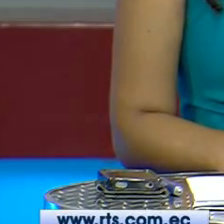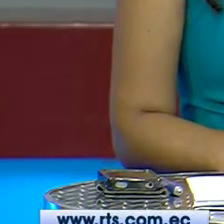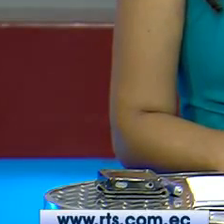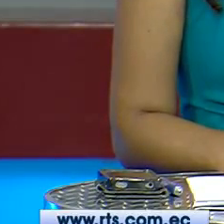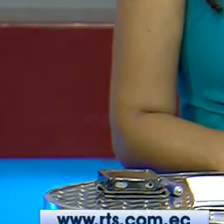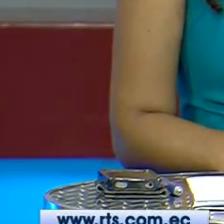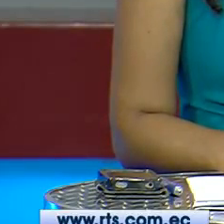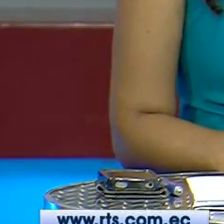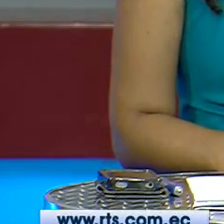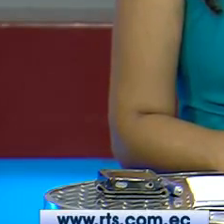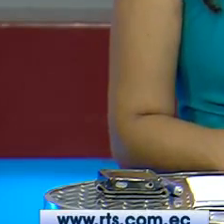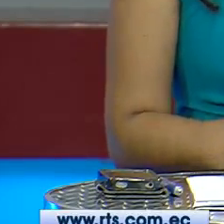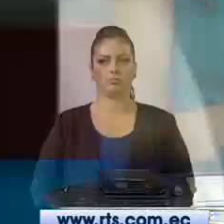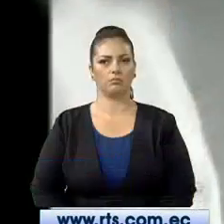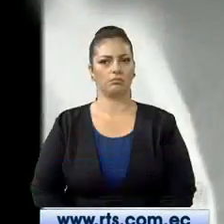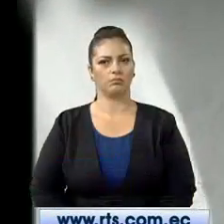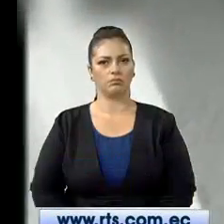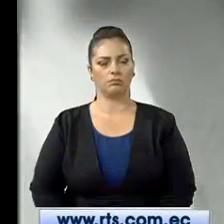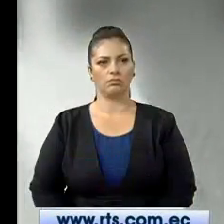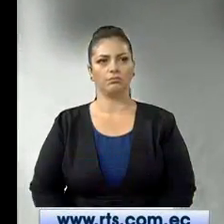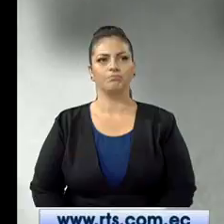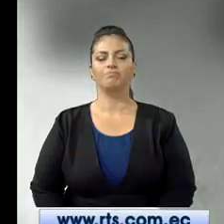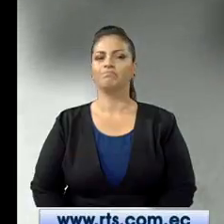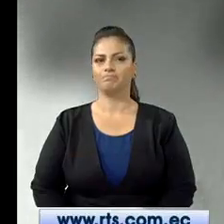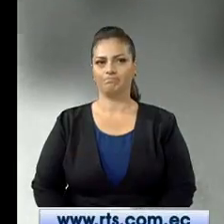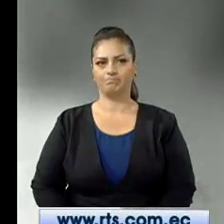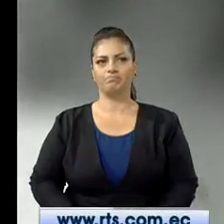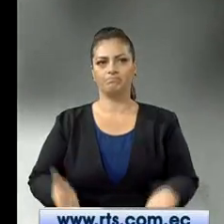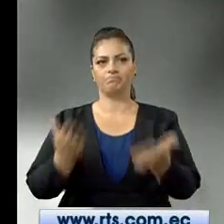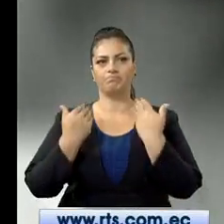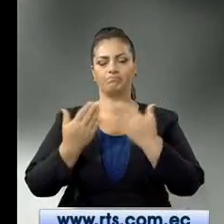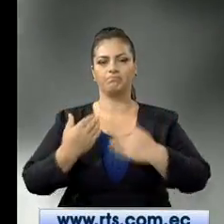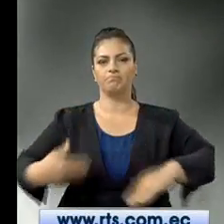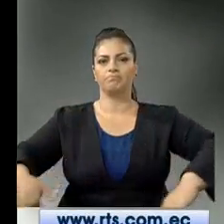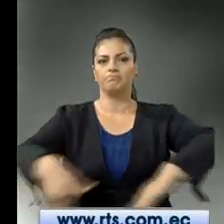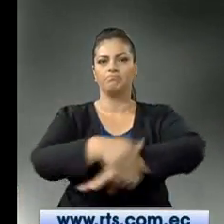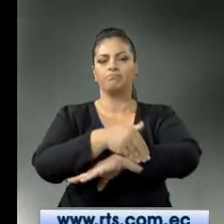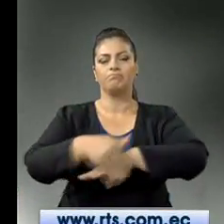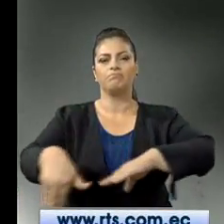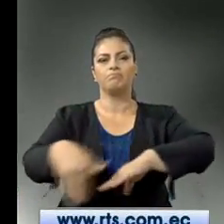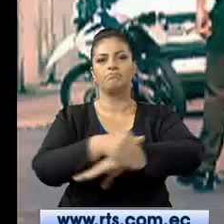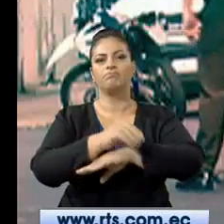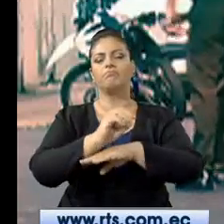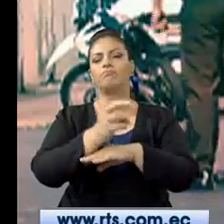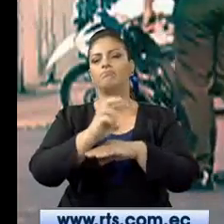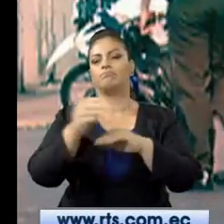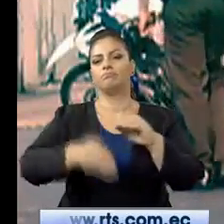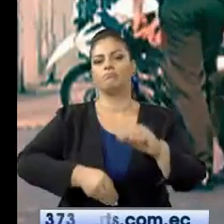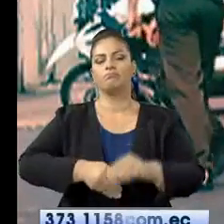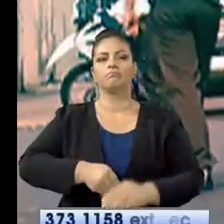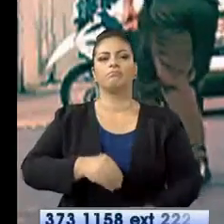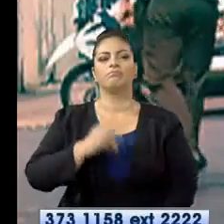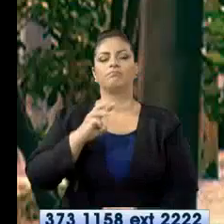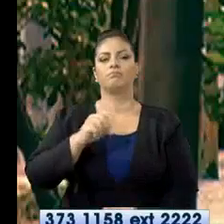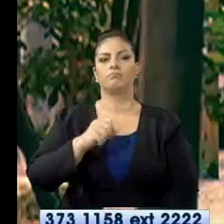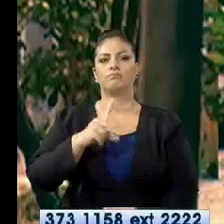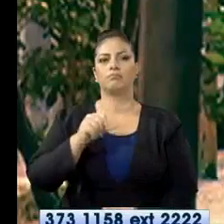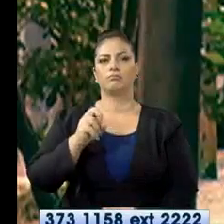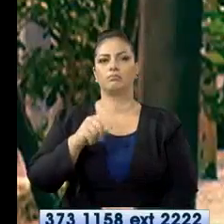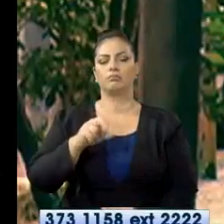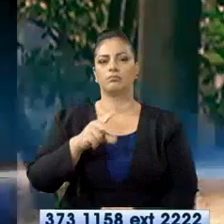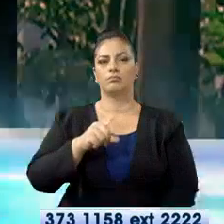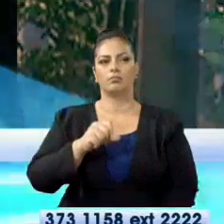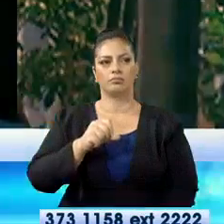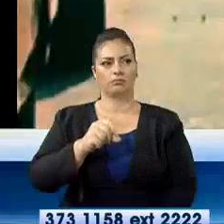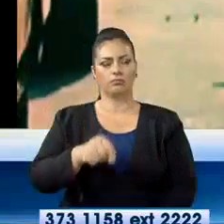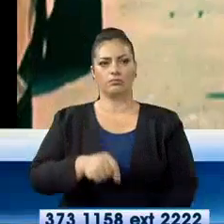asesinato. El principal sospechoso del atentado se encuentra en prisión, pero desde el interior de la cárcel habría dado la